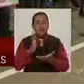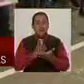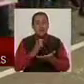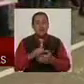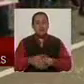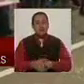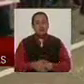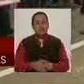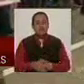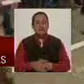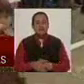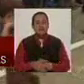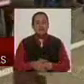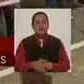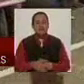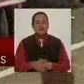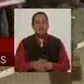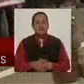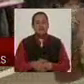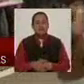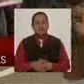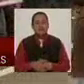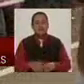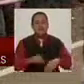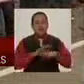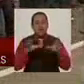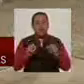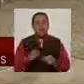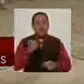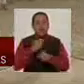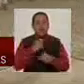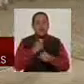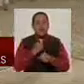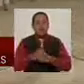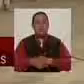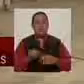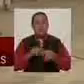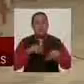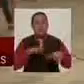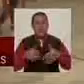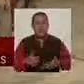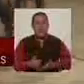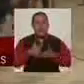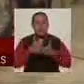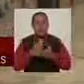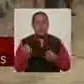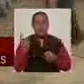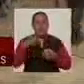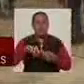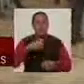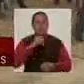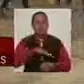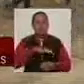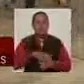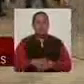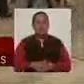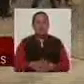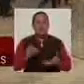de la actividad de acción cívica de inclusión social que se